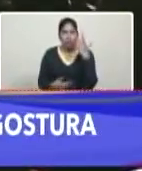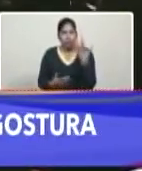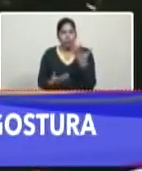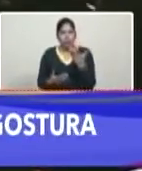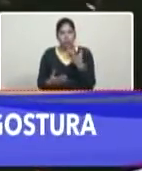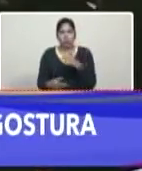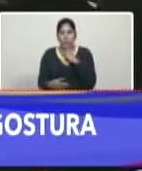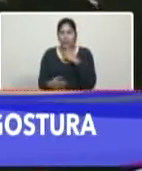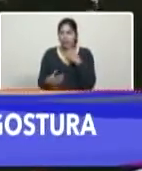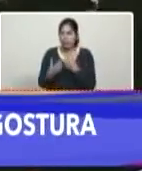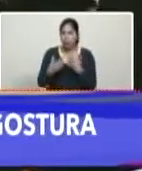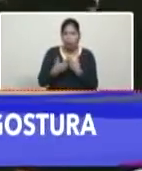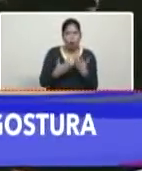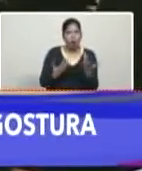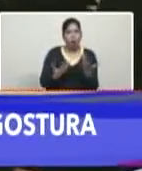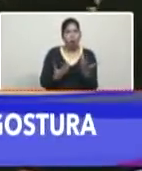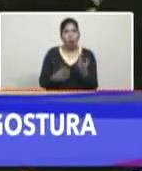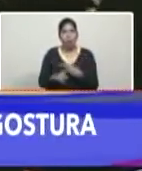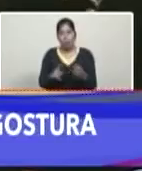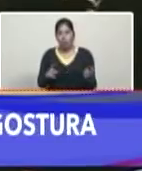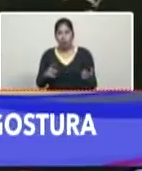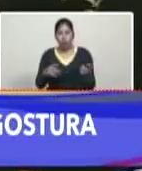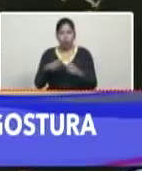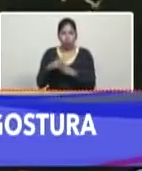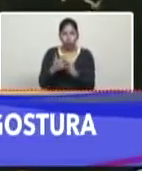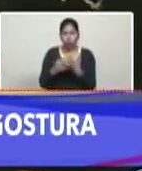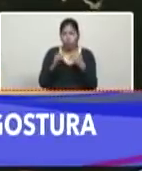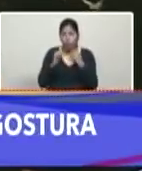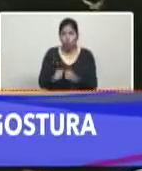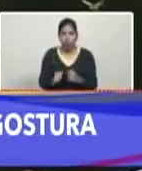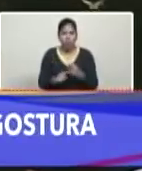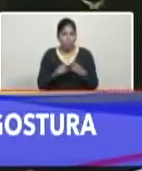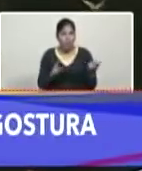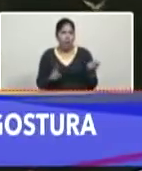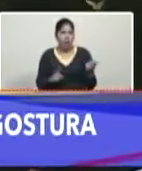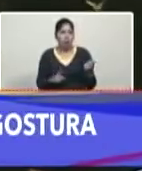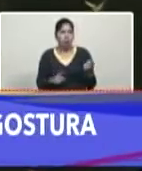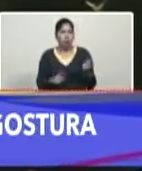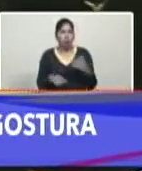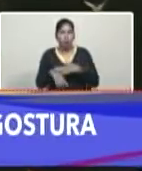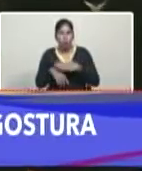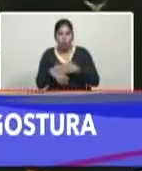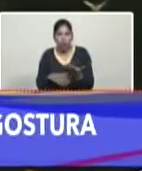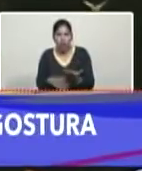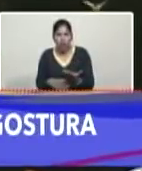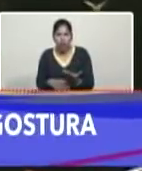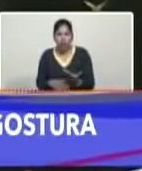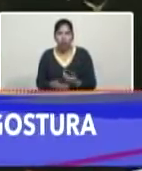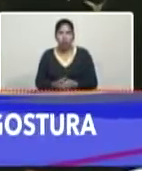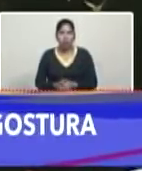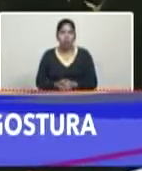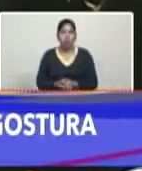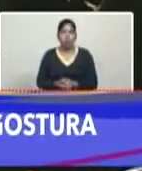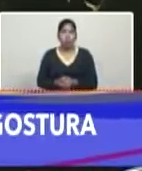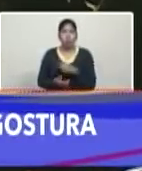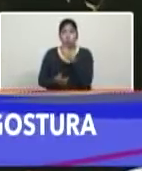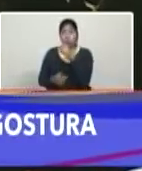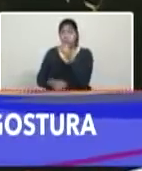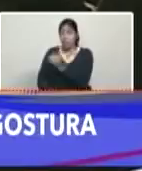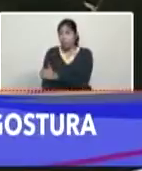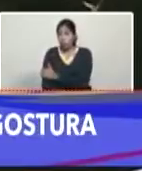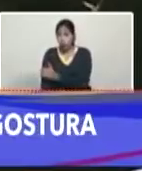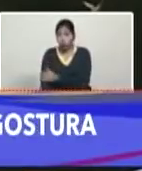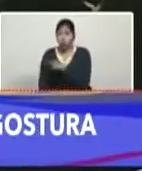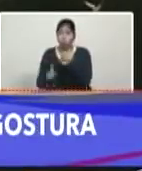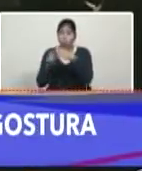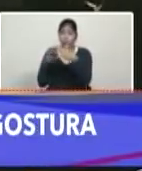las dificultades que estamos enfrentando es producto de la guerra brutal de la oligarquía y del